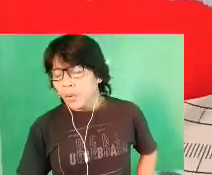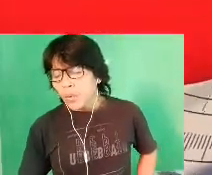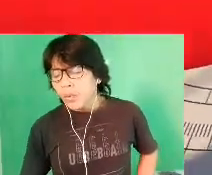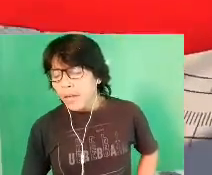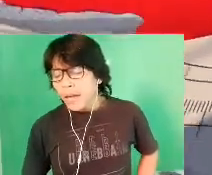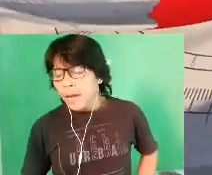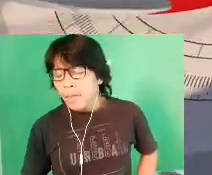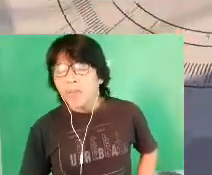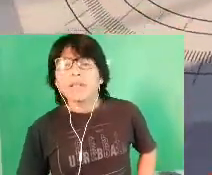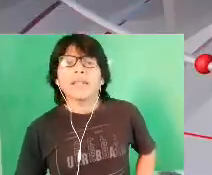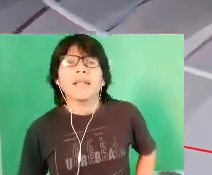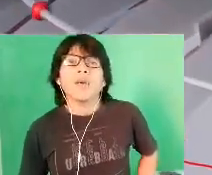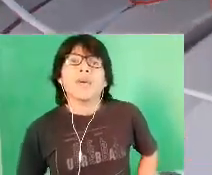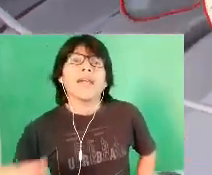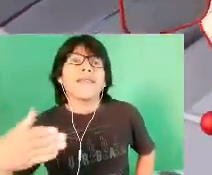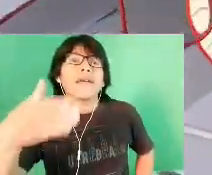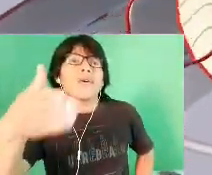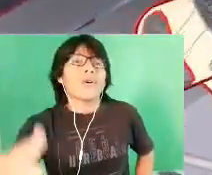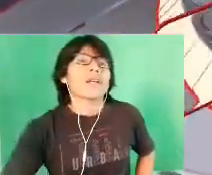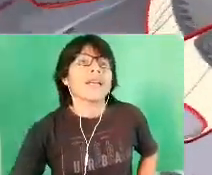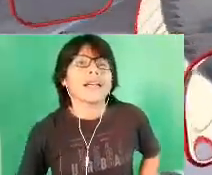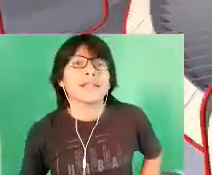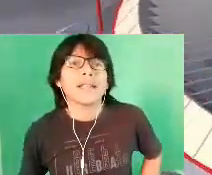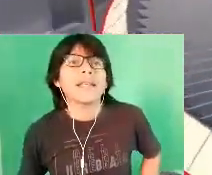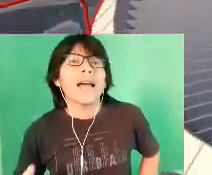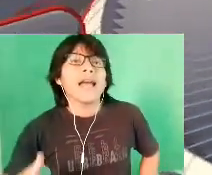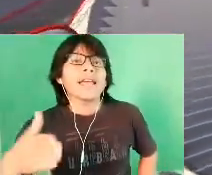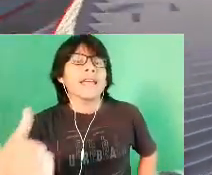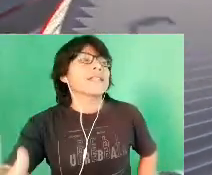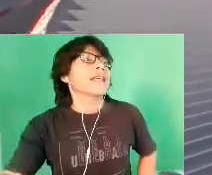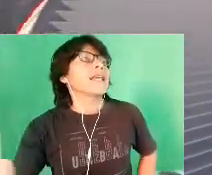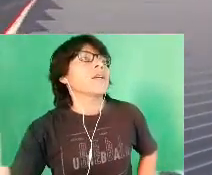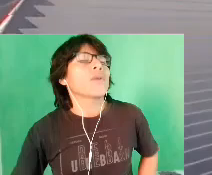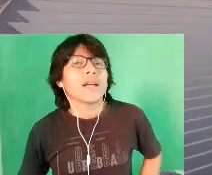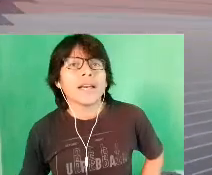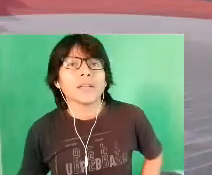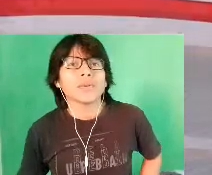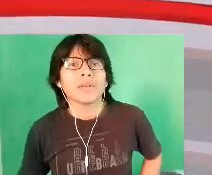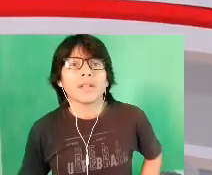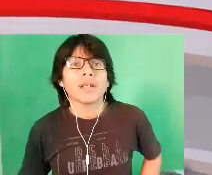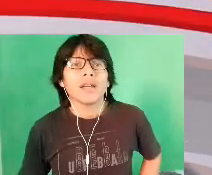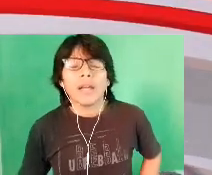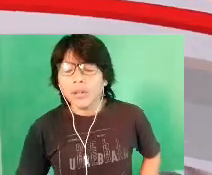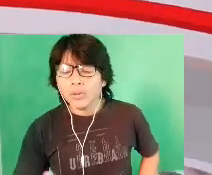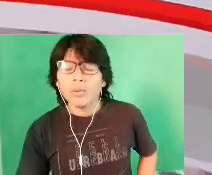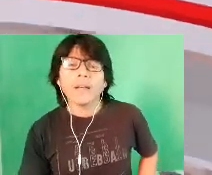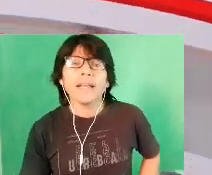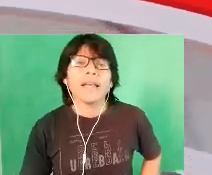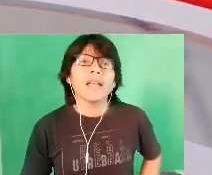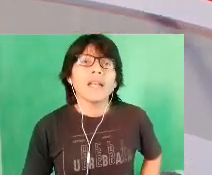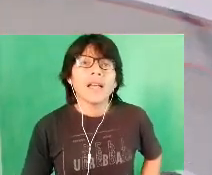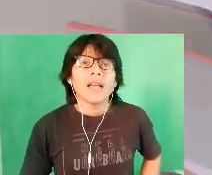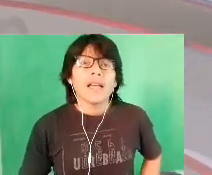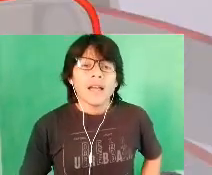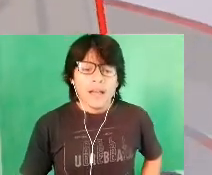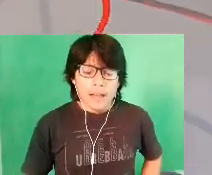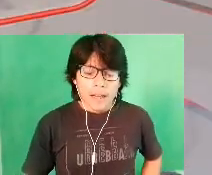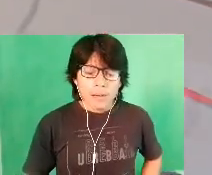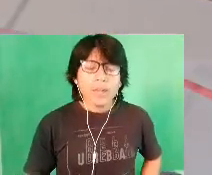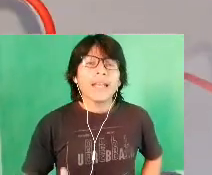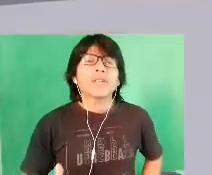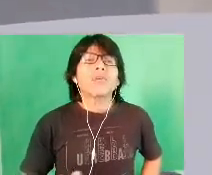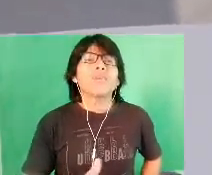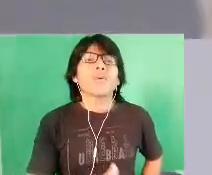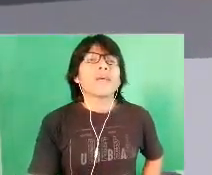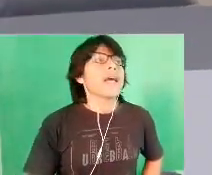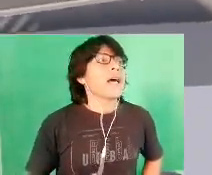es una muestra de lo que dijo Jorge Castañeda. Hay que seguir con la guerra sucia. Ellos no van a ir a